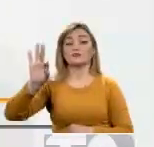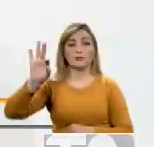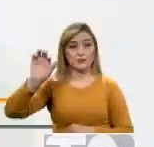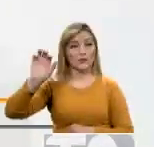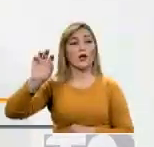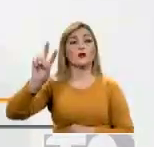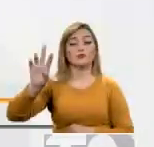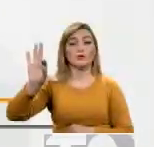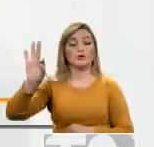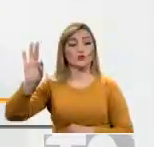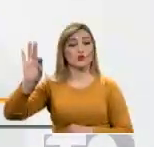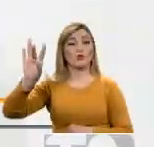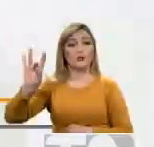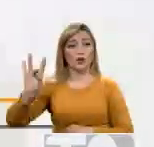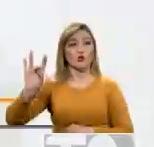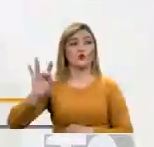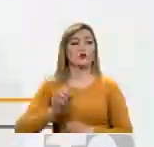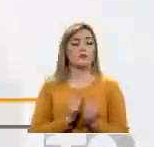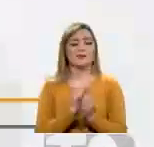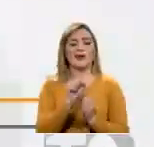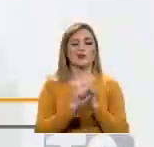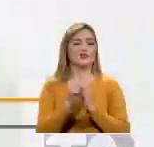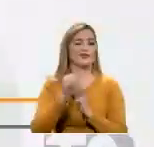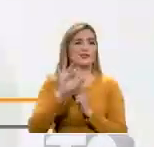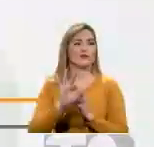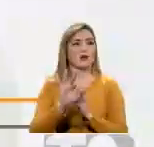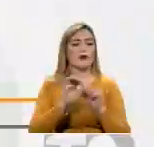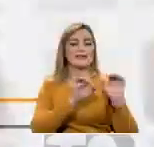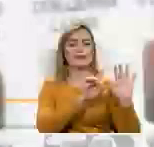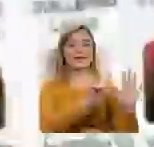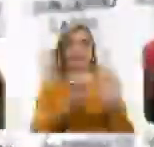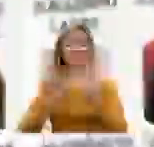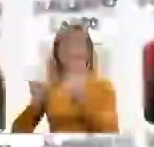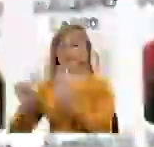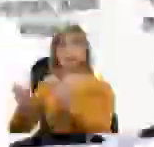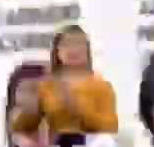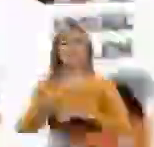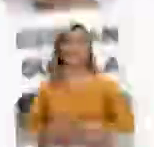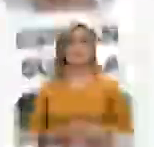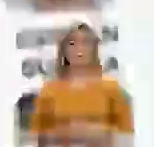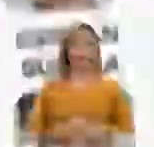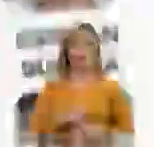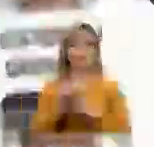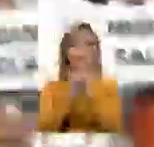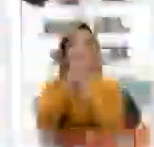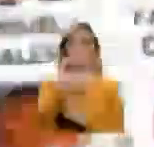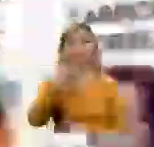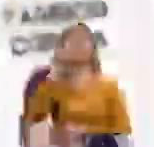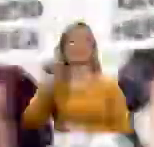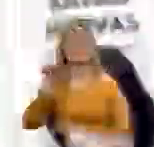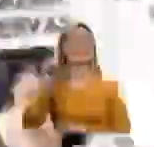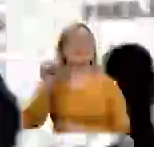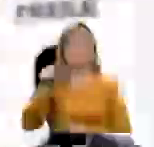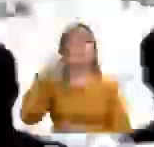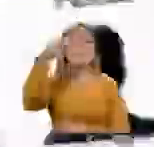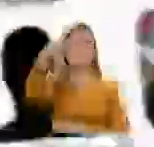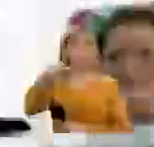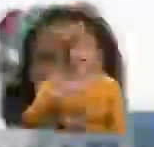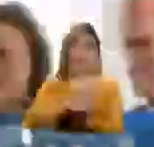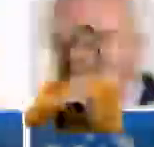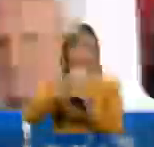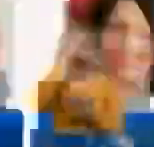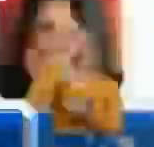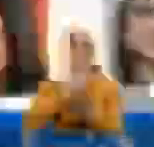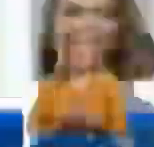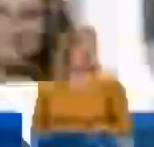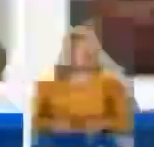1998. En ambas solo hubo 6 aspirantes de diferentes movimientos. El número para 2021 se definirá en las próximas semanas, una